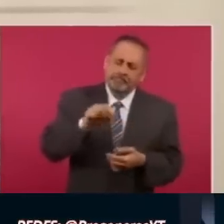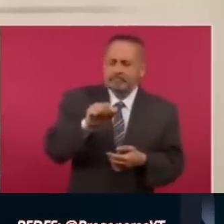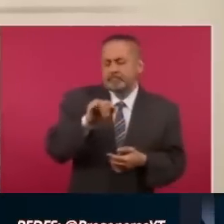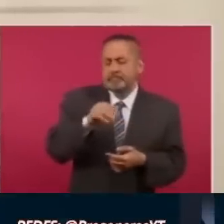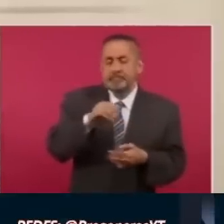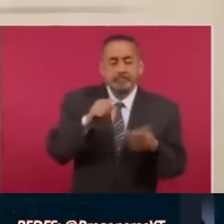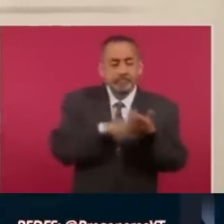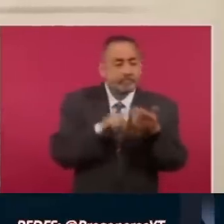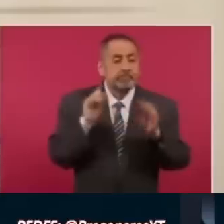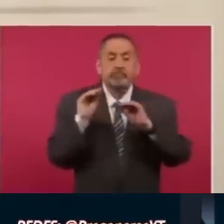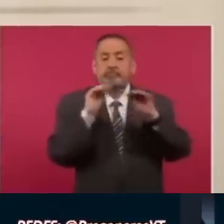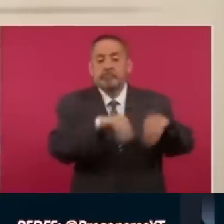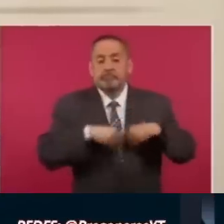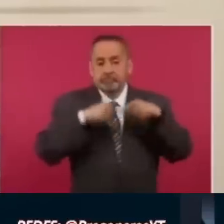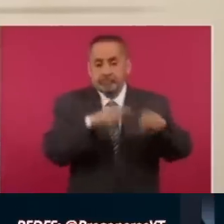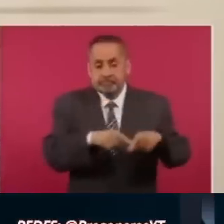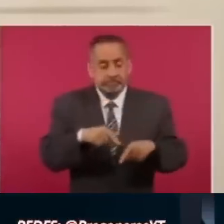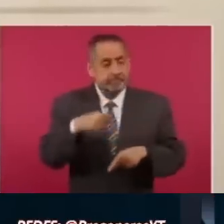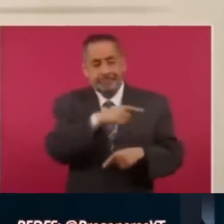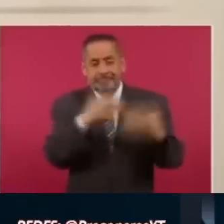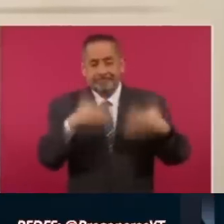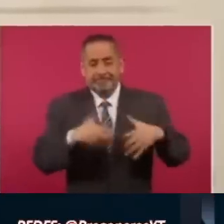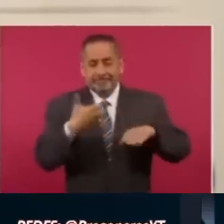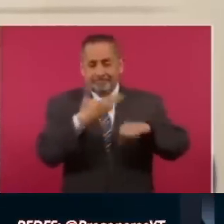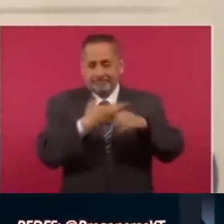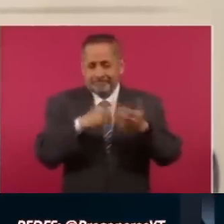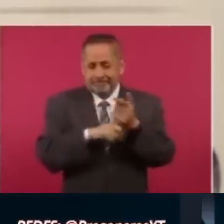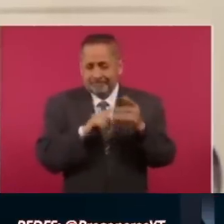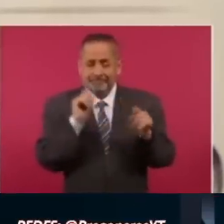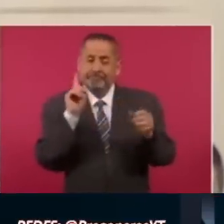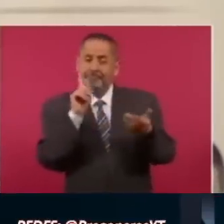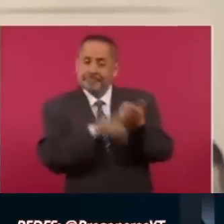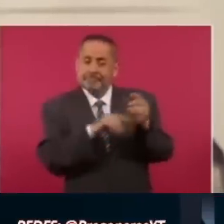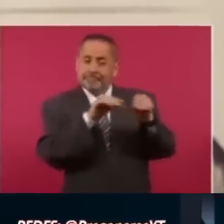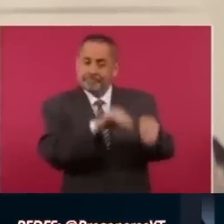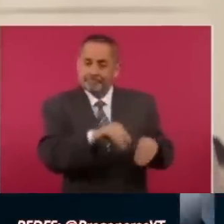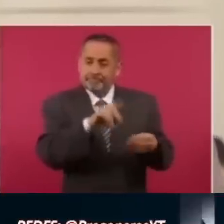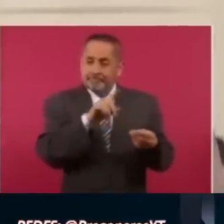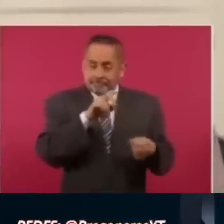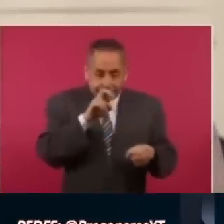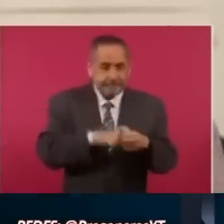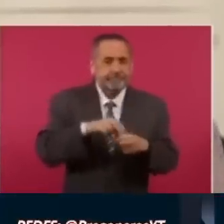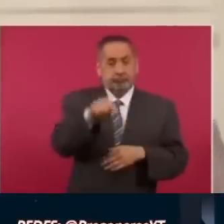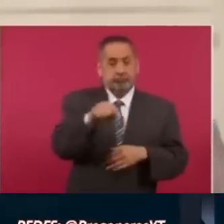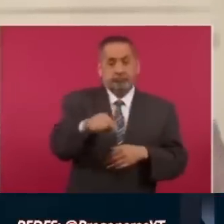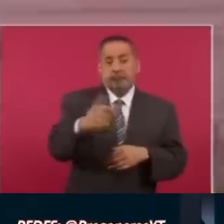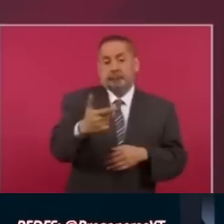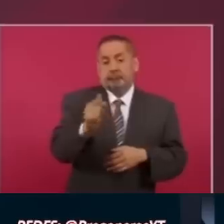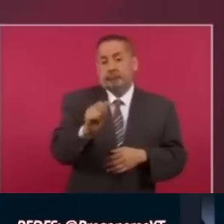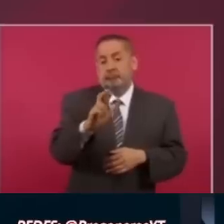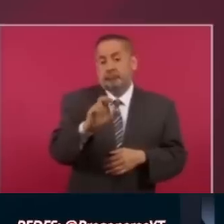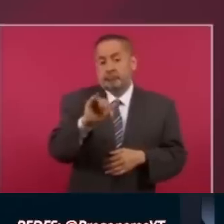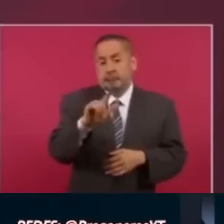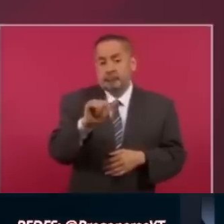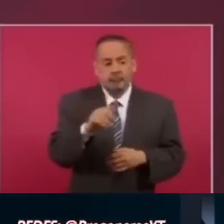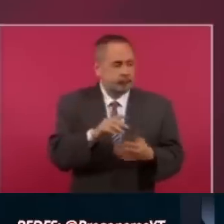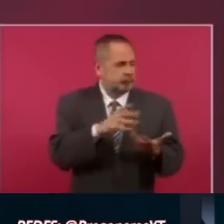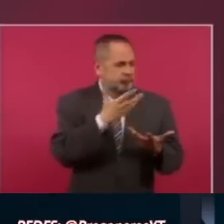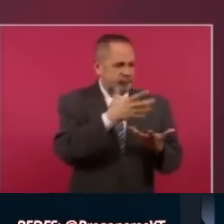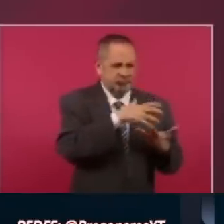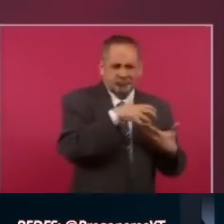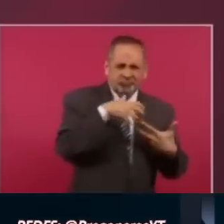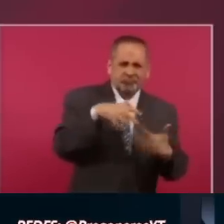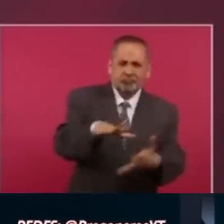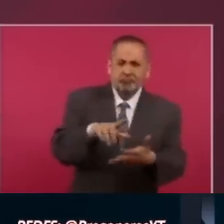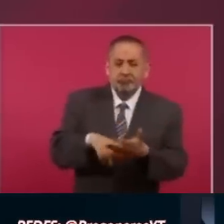conglomerado empresarial del que estamos hablando de Miami, una transferencia de